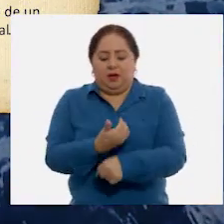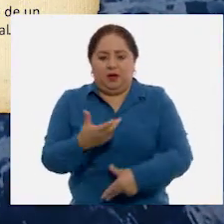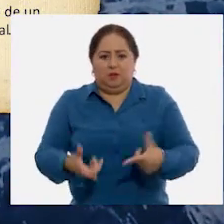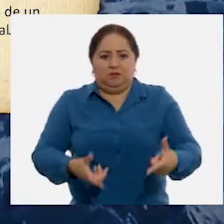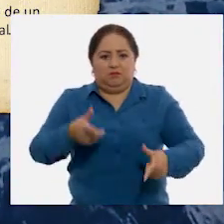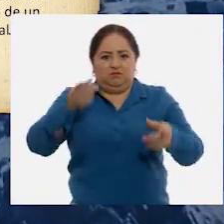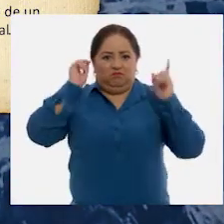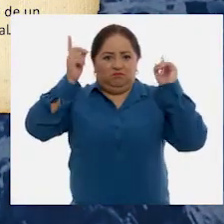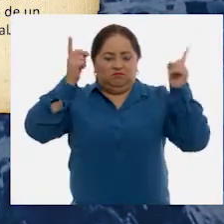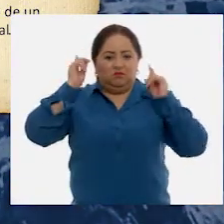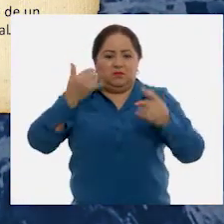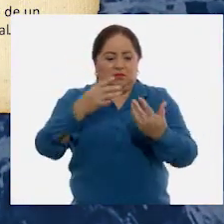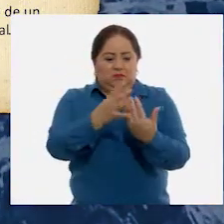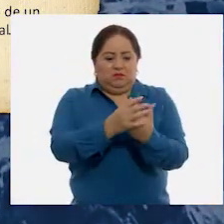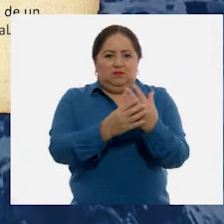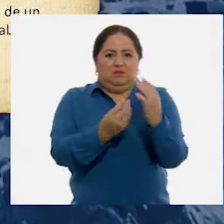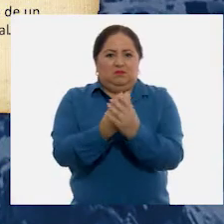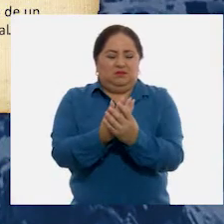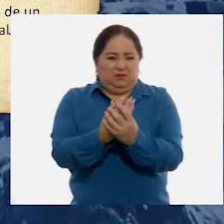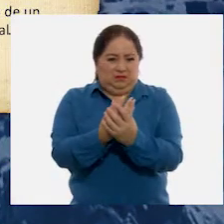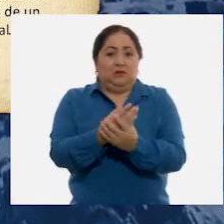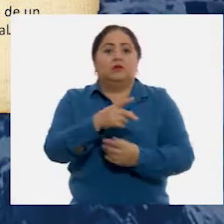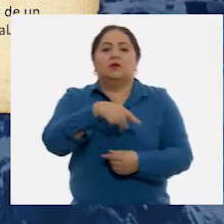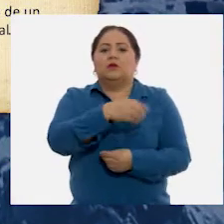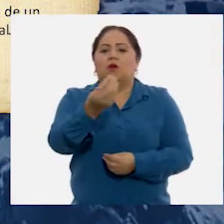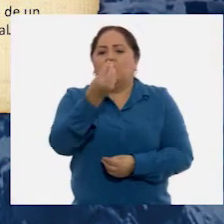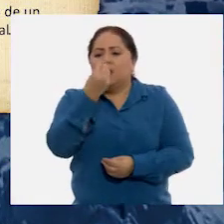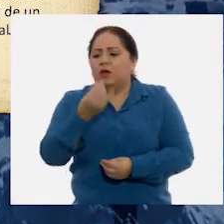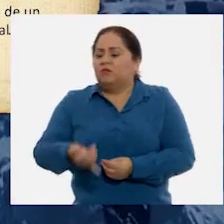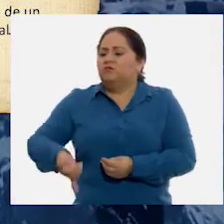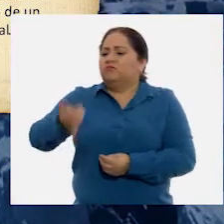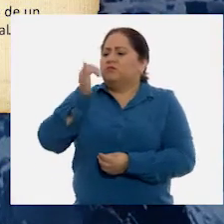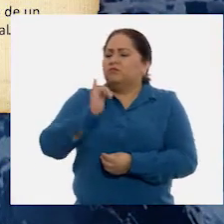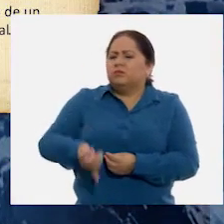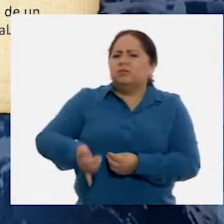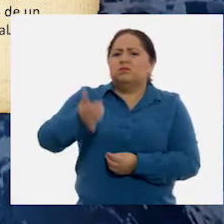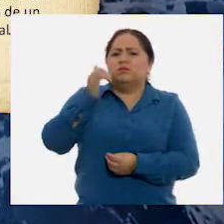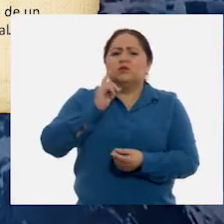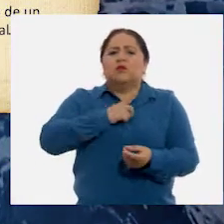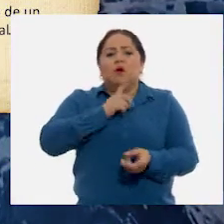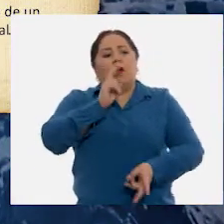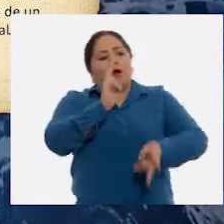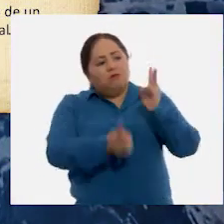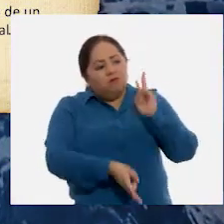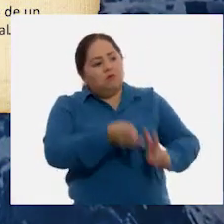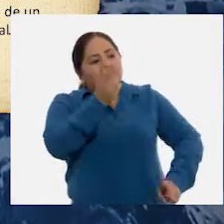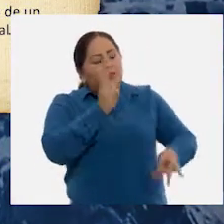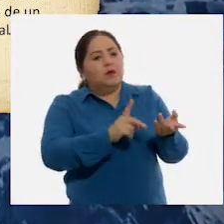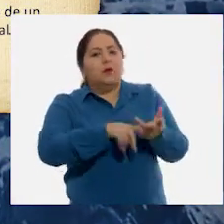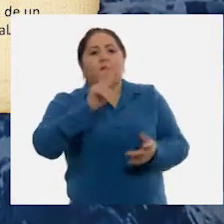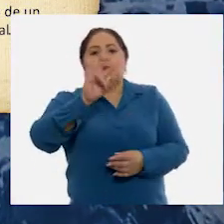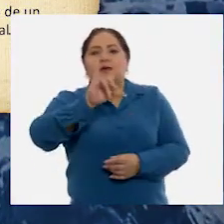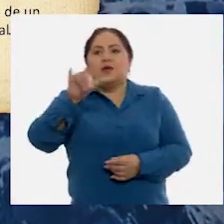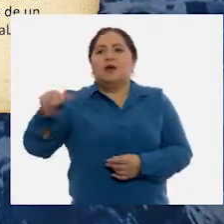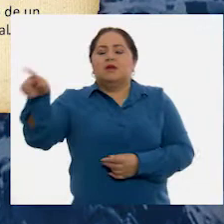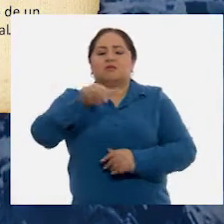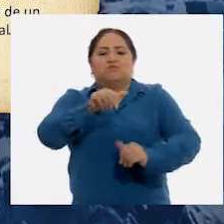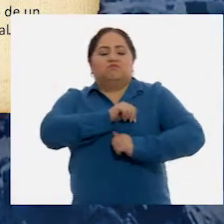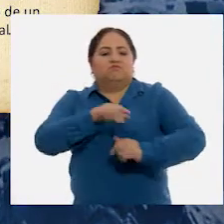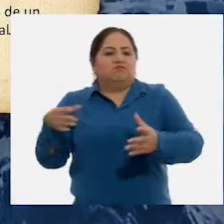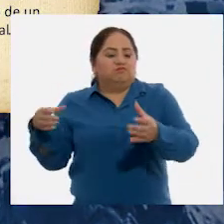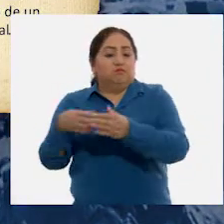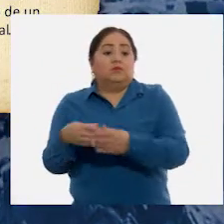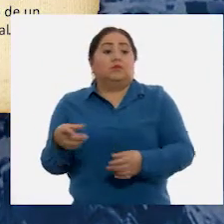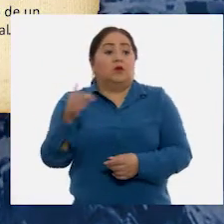y encallecidas manos de vaquero, comiendo y bebiendo sin cesar, solo hablaban de Villa y sus tropas. Los